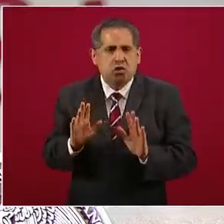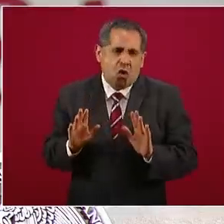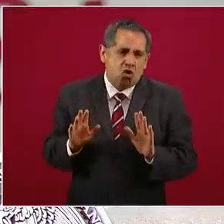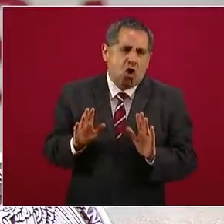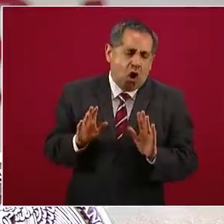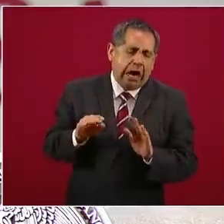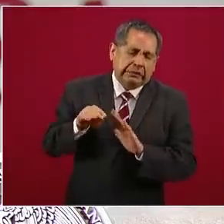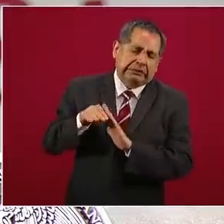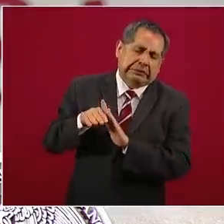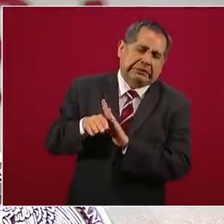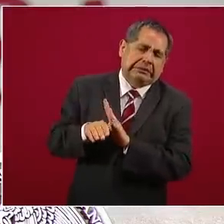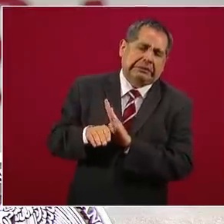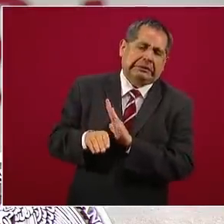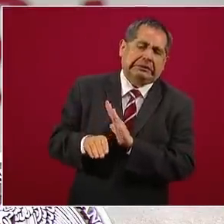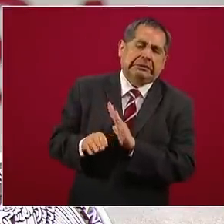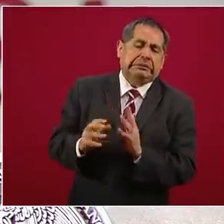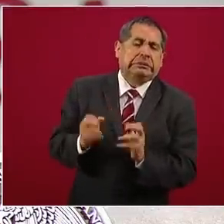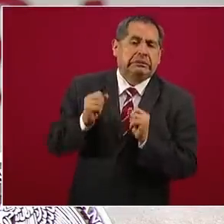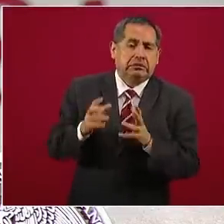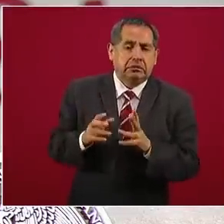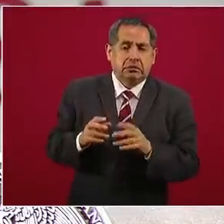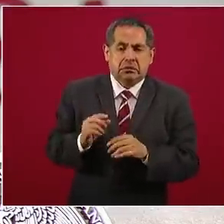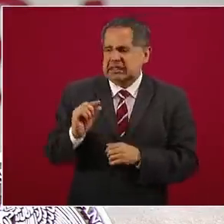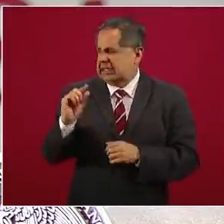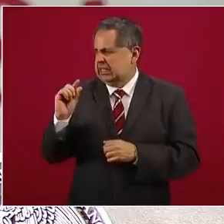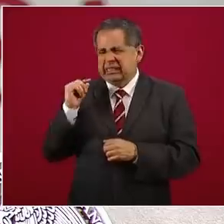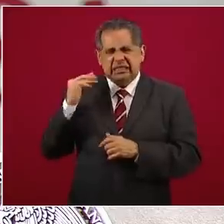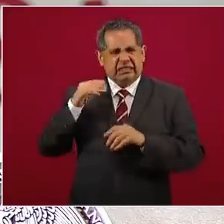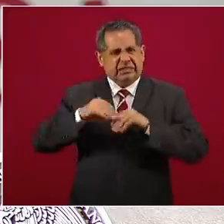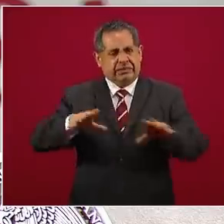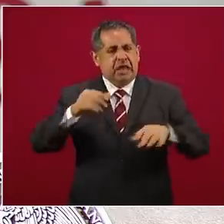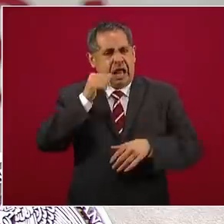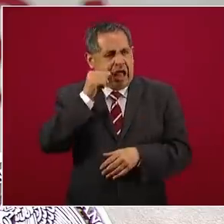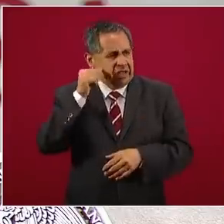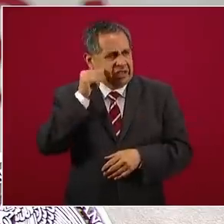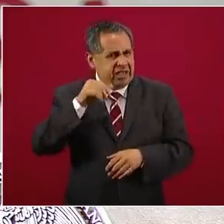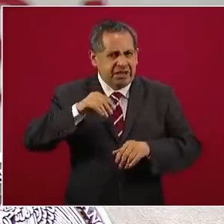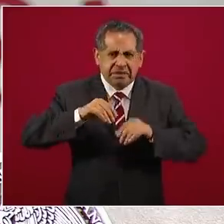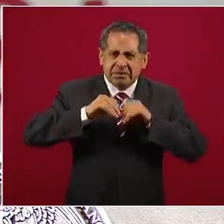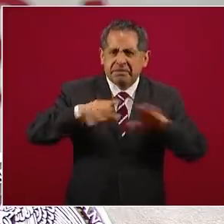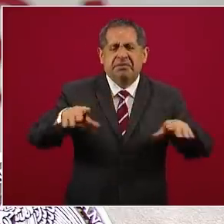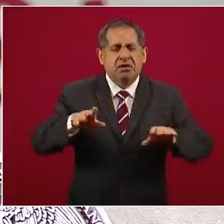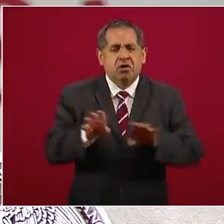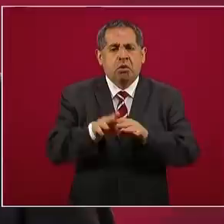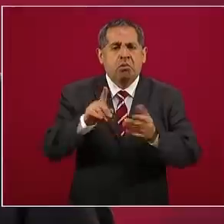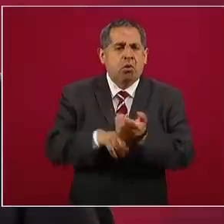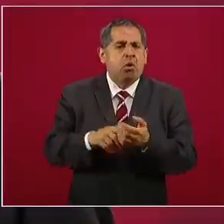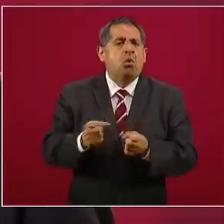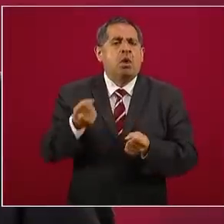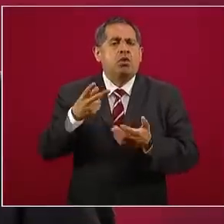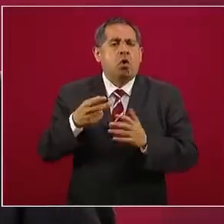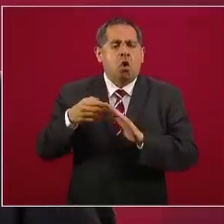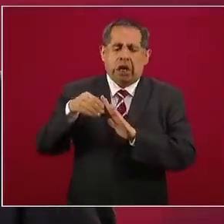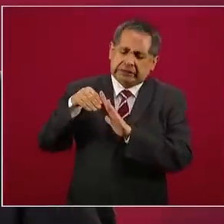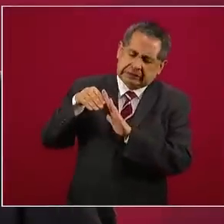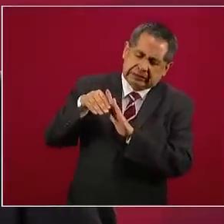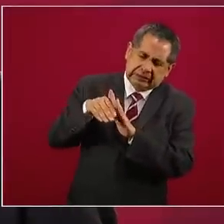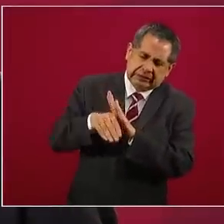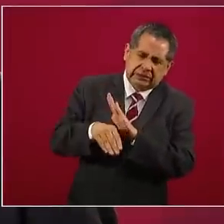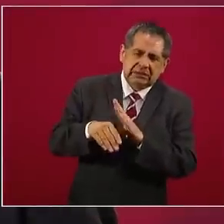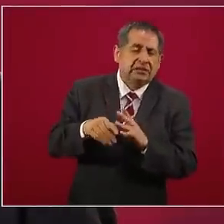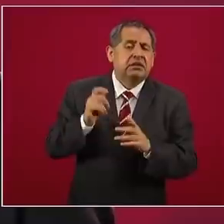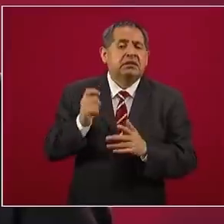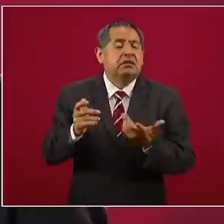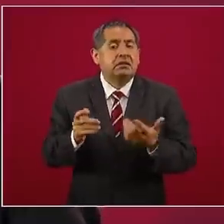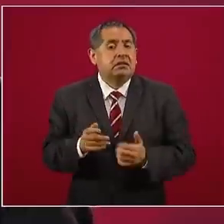como se pensaba. Acaba de darse a conocer ayer el dato sobre la caída de la